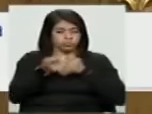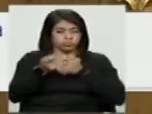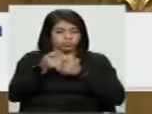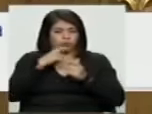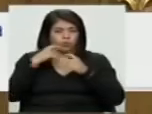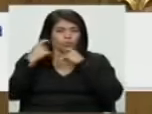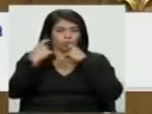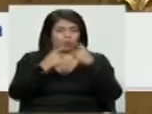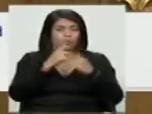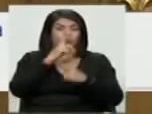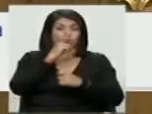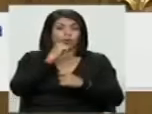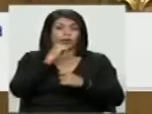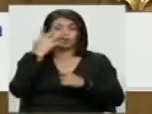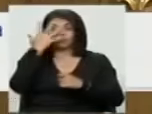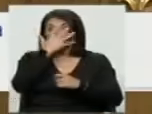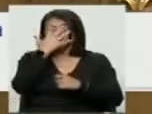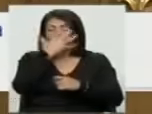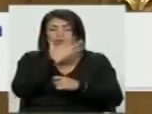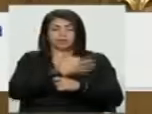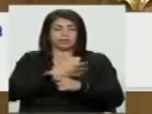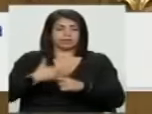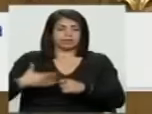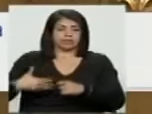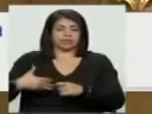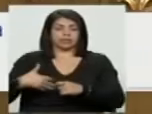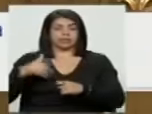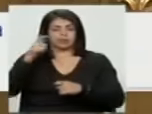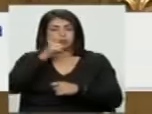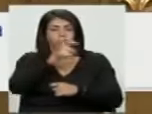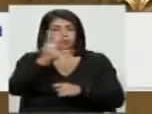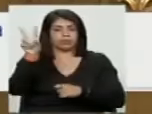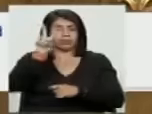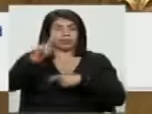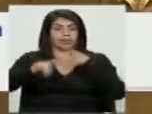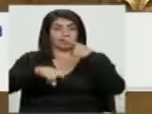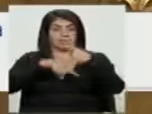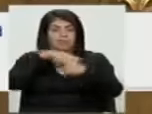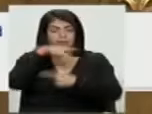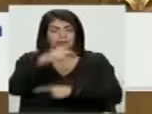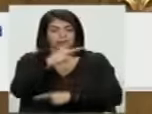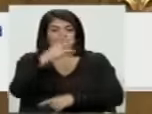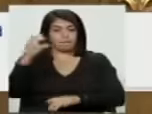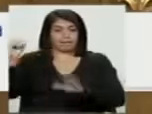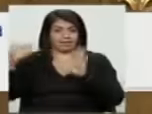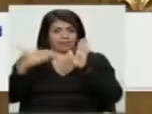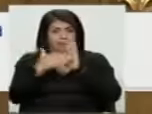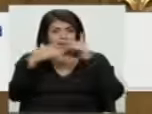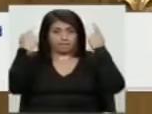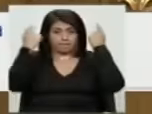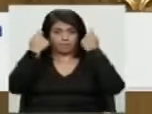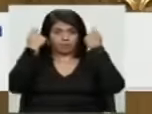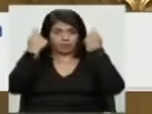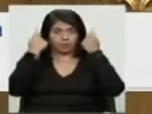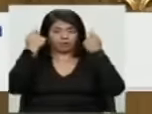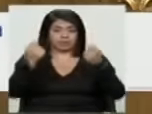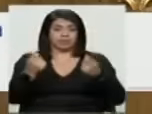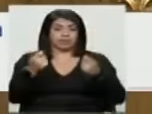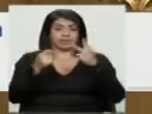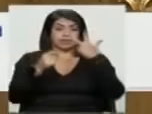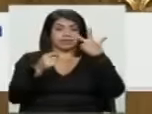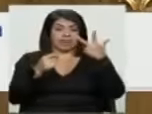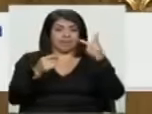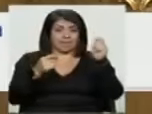duda, señor presidente, pueblo de Venezuela, que después de las 20.000 propagandas que pasaron en esos tres